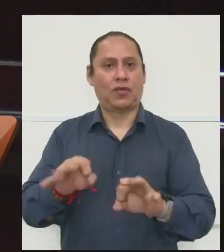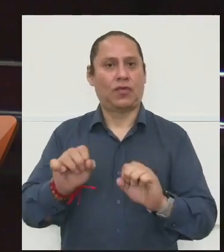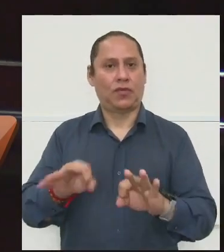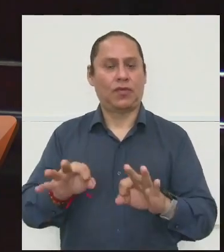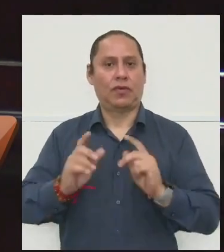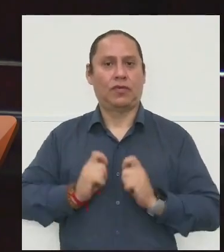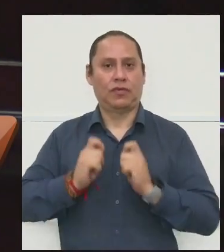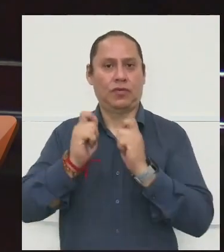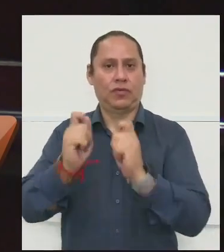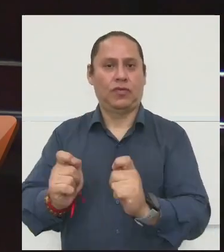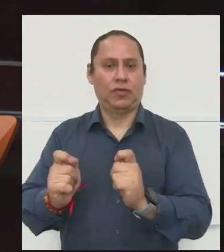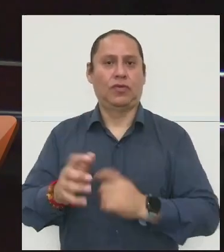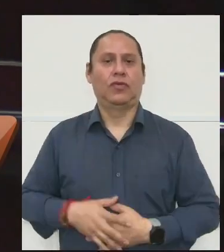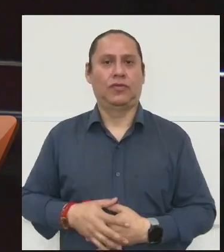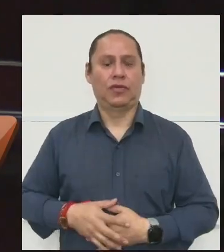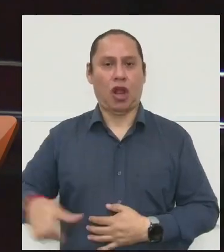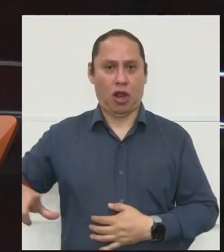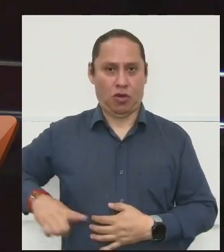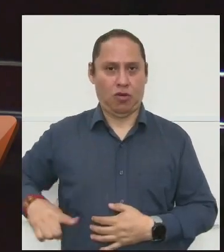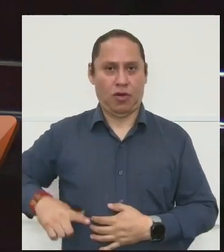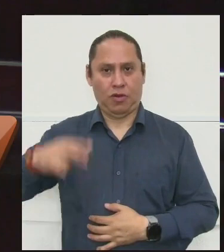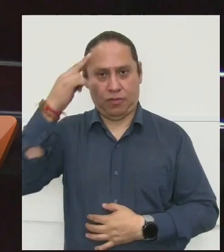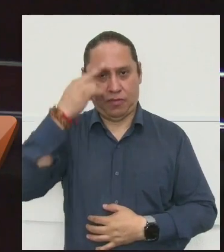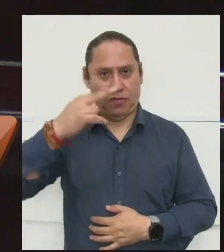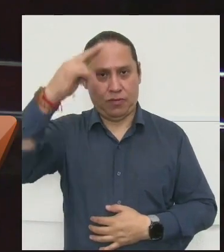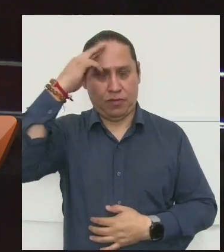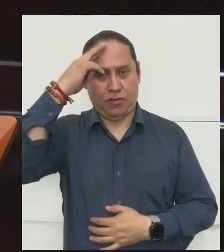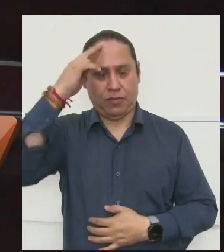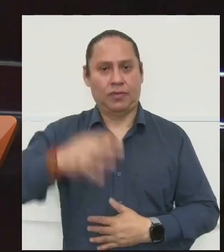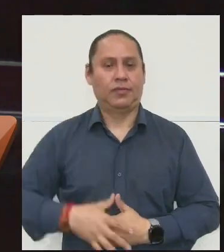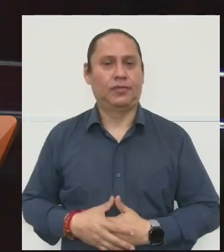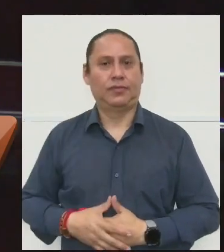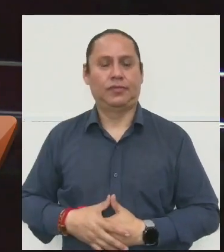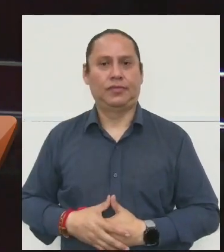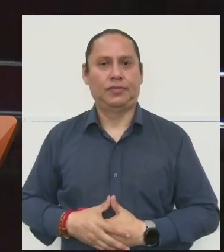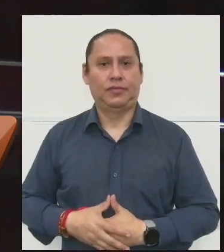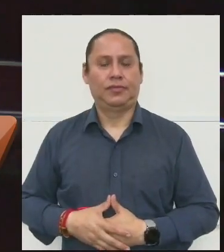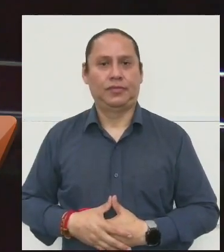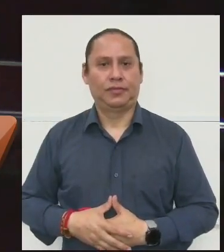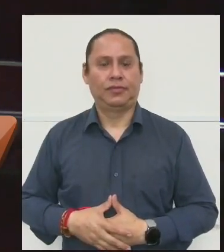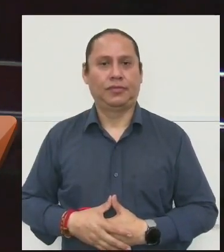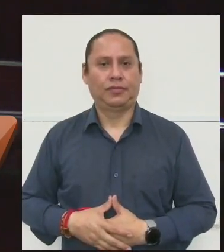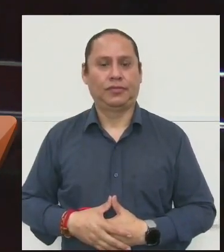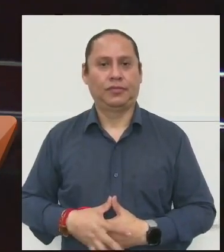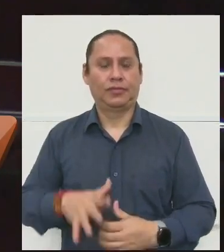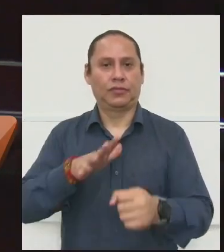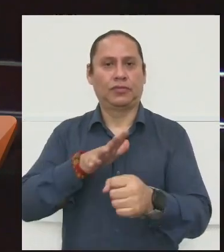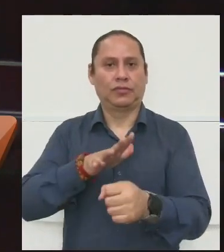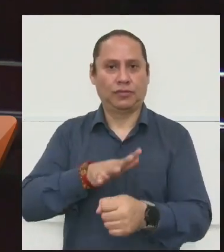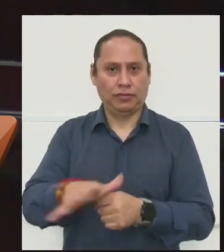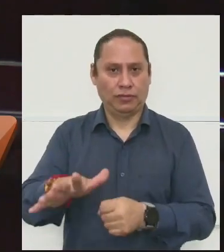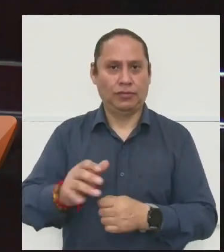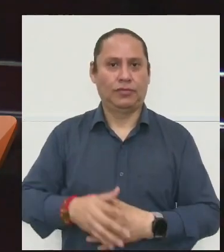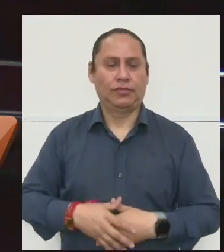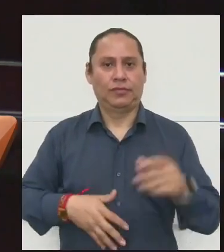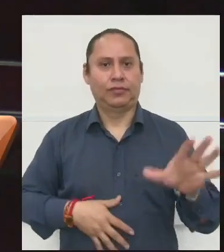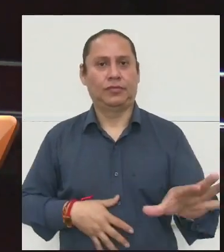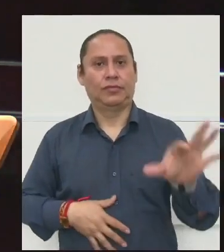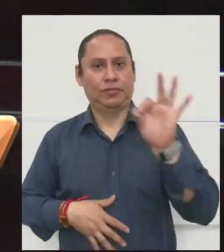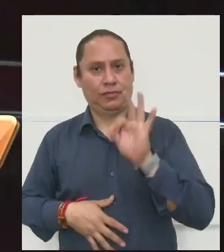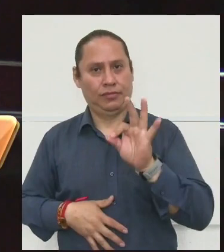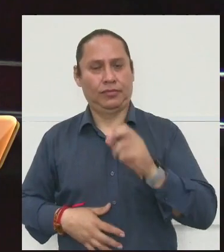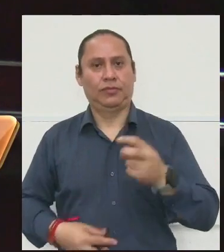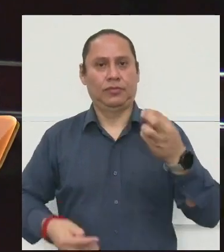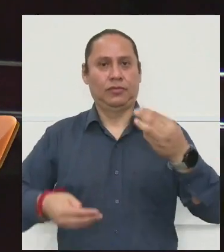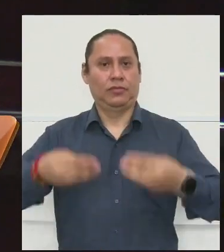signado por el drct rutilio Escandón cadenas goberador del estado de Chiapas por medio del cual nombró